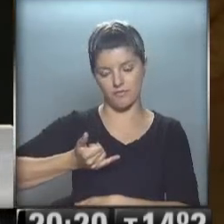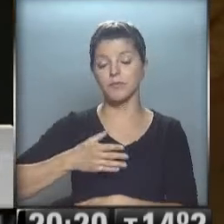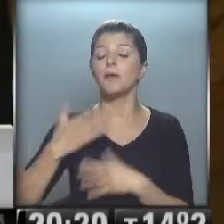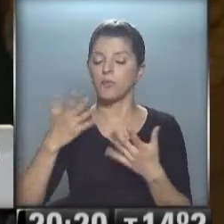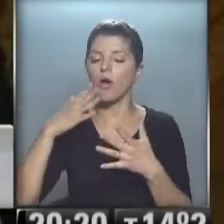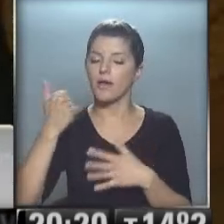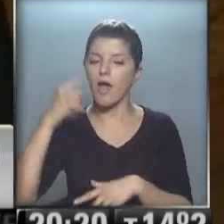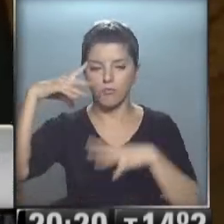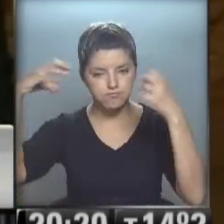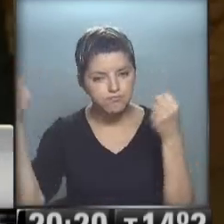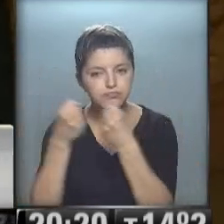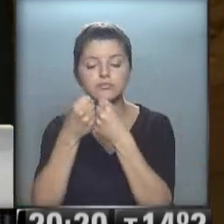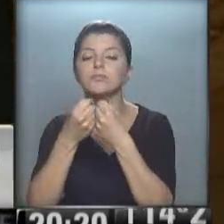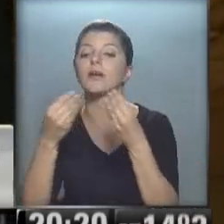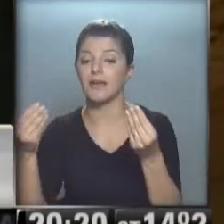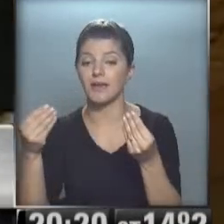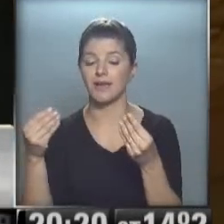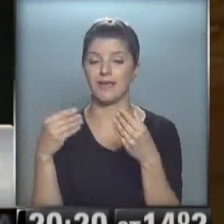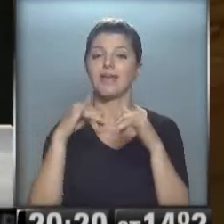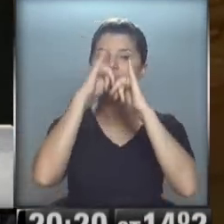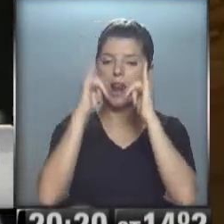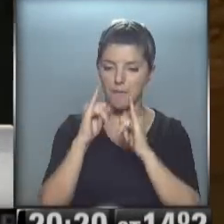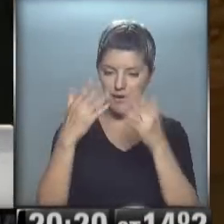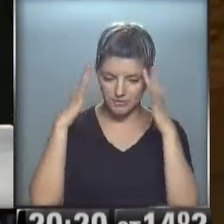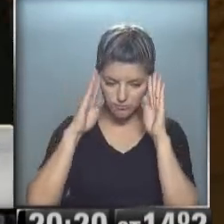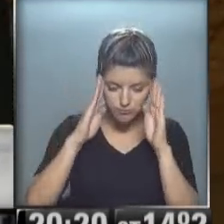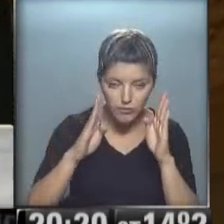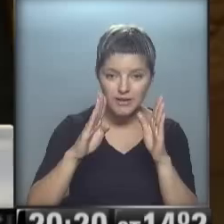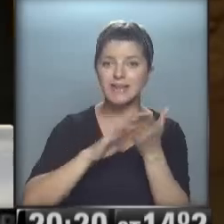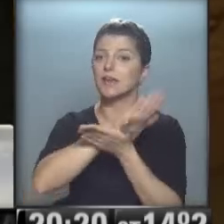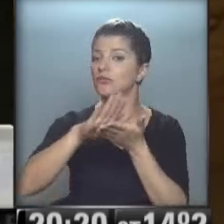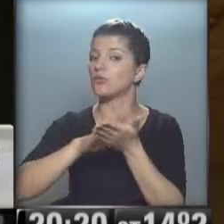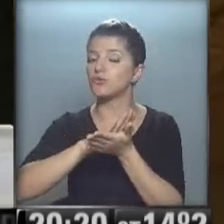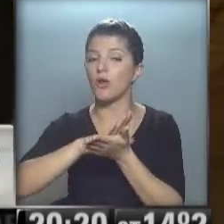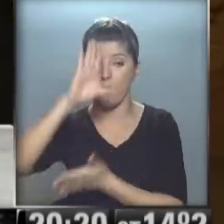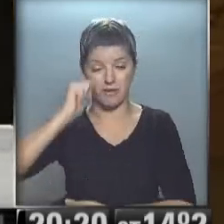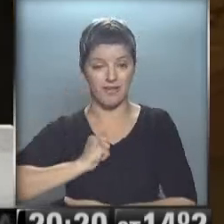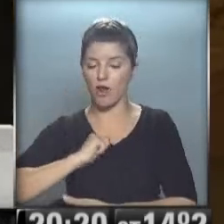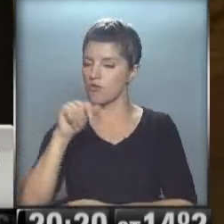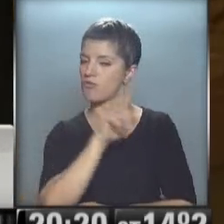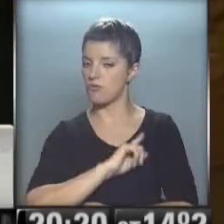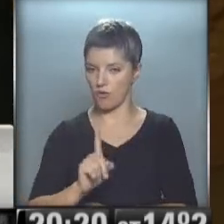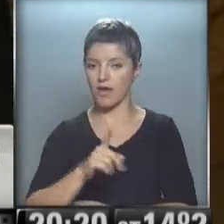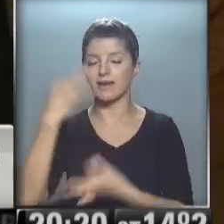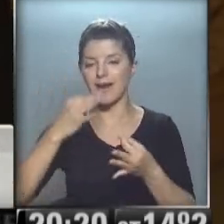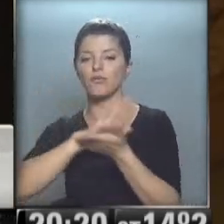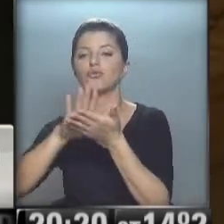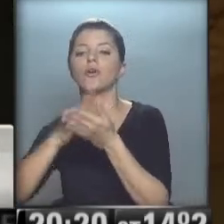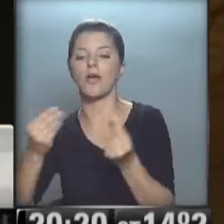acuerdo en general, que es a través de la paz, y que la solución no es militar, eso ha dicho, sino humana